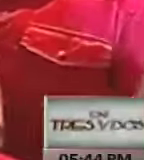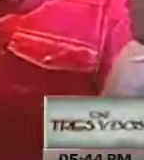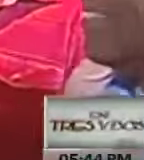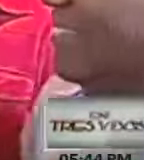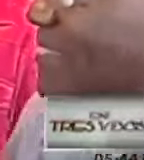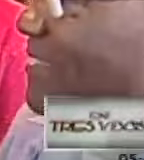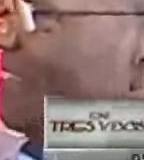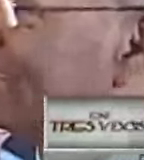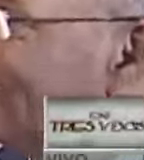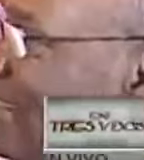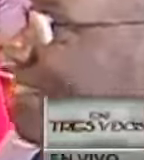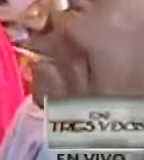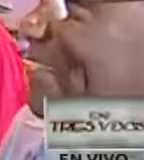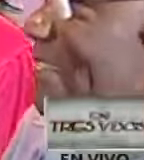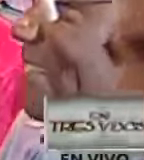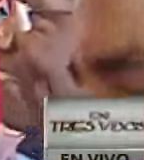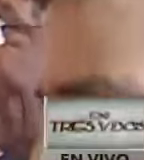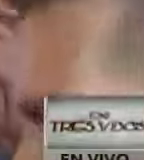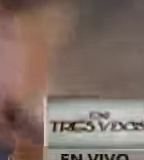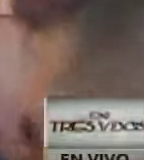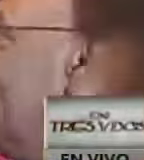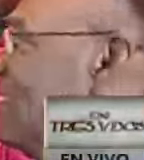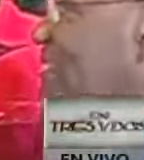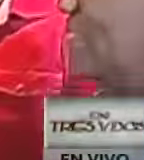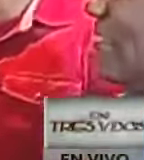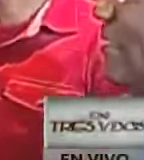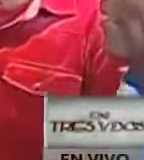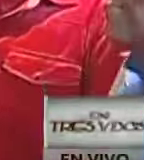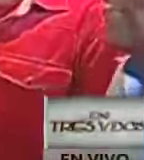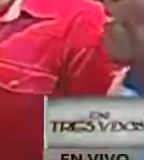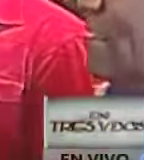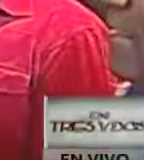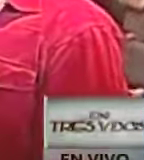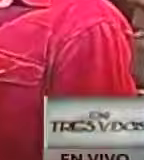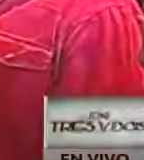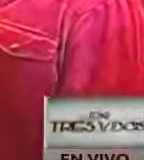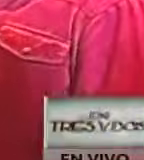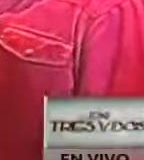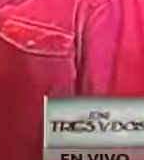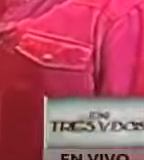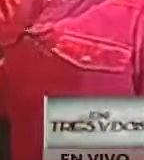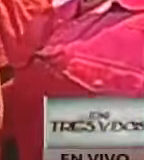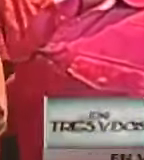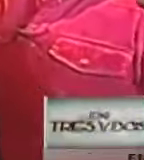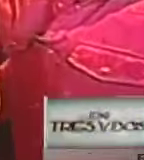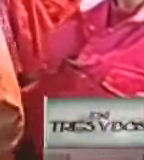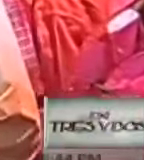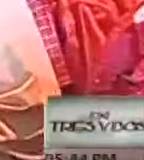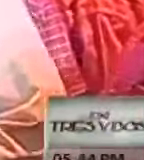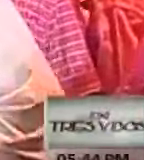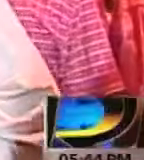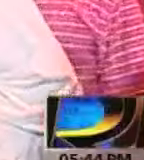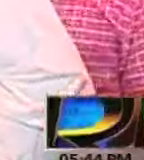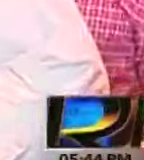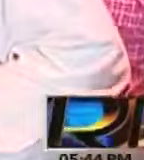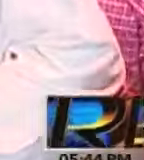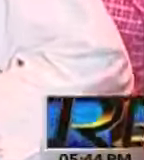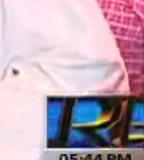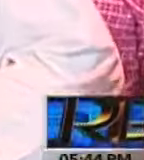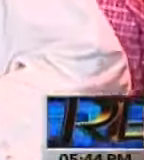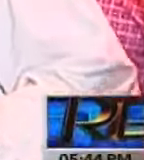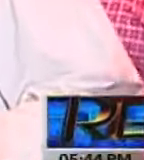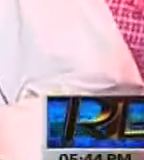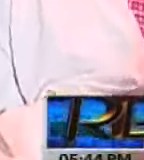las propuestas que los trabajadores y trabajadoras vienen a hacer, que han estado participando en mesas de trabajo,